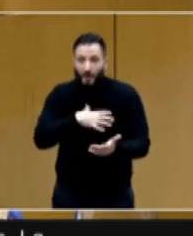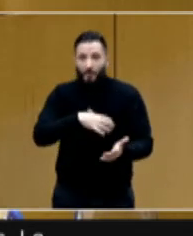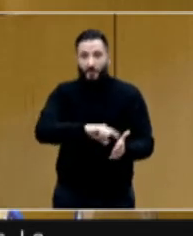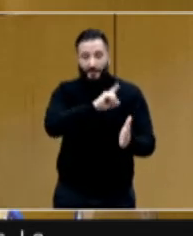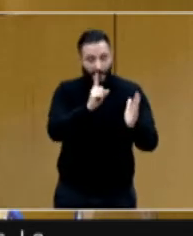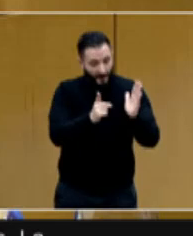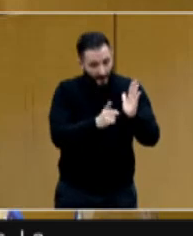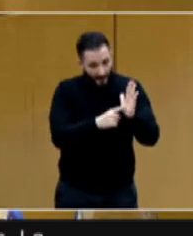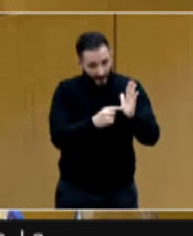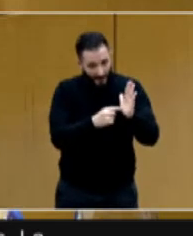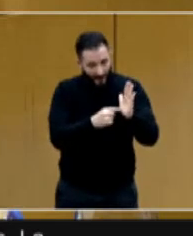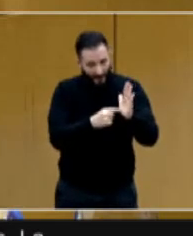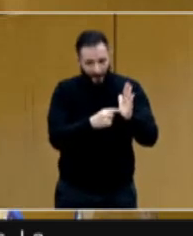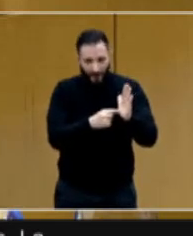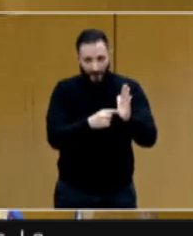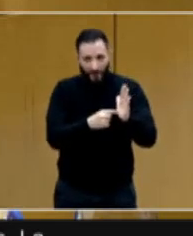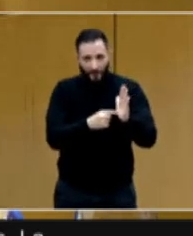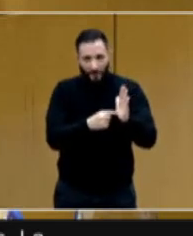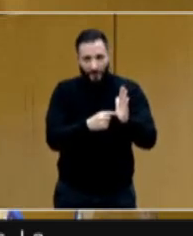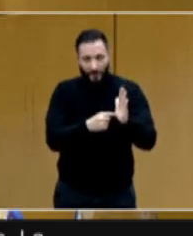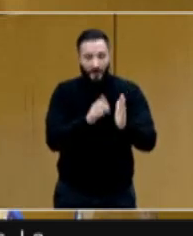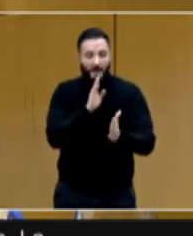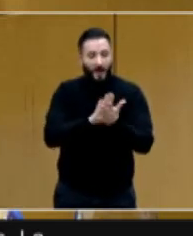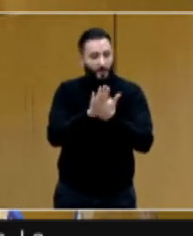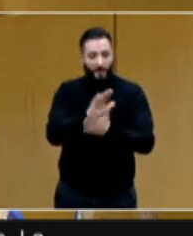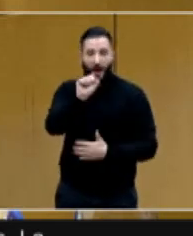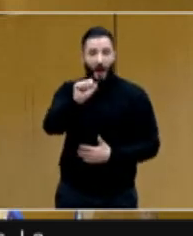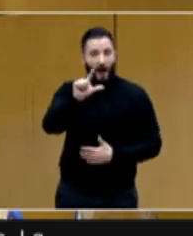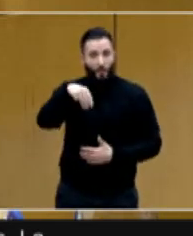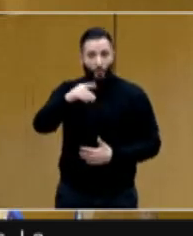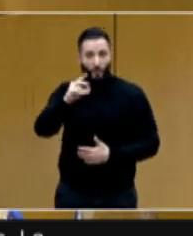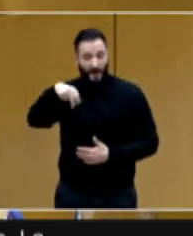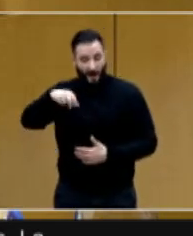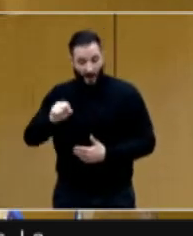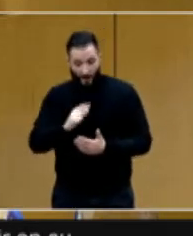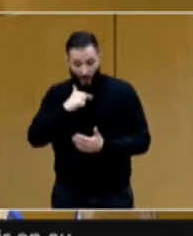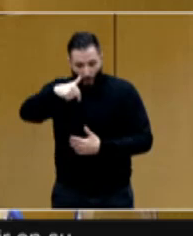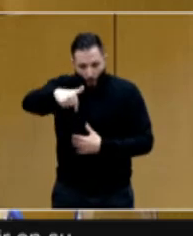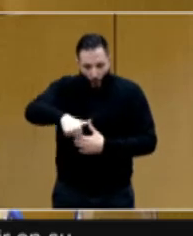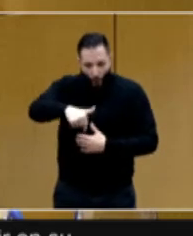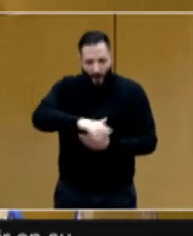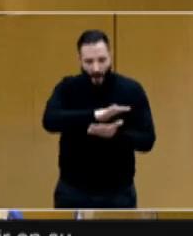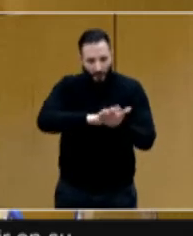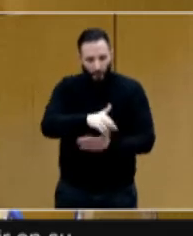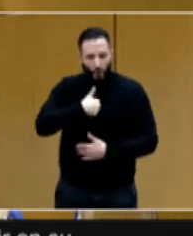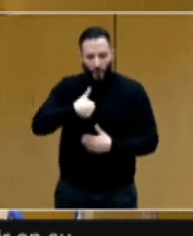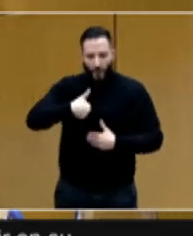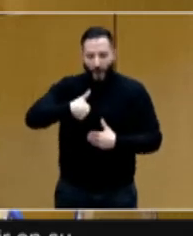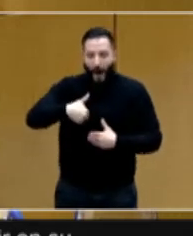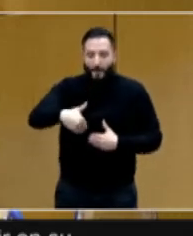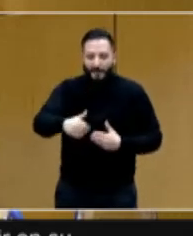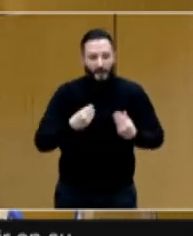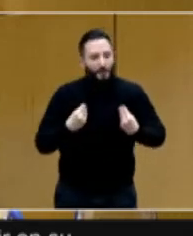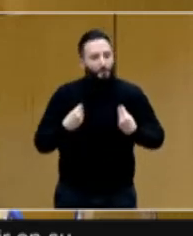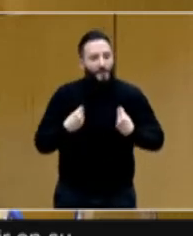encaja con el tema de la autonomía de la voluntad de lo que antes hablaba almudena puede decir hoy cómo quiero que sea mi vida posteriormente quién